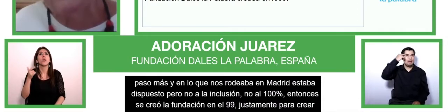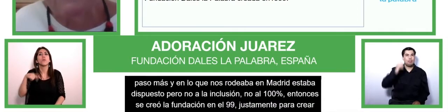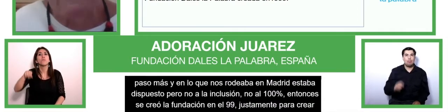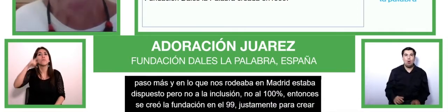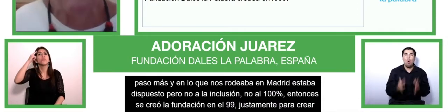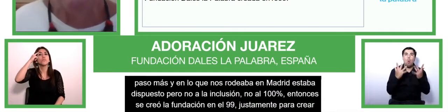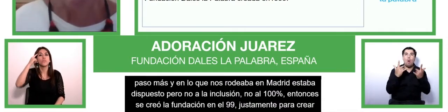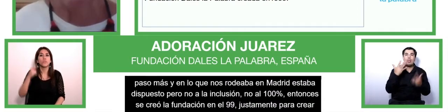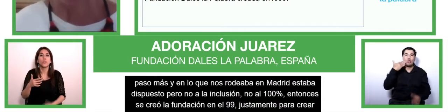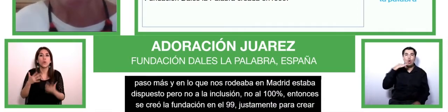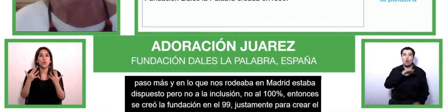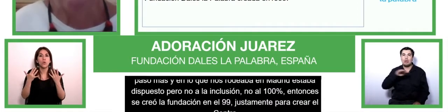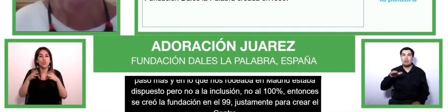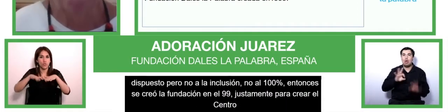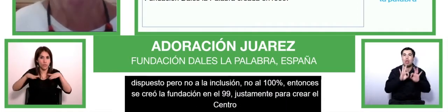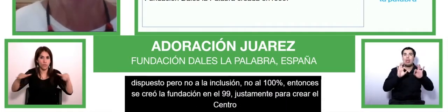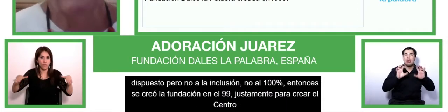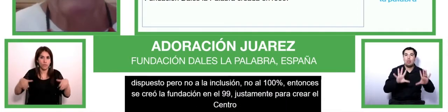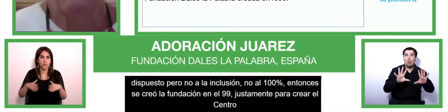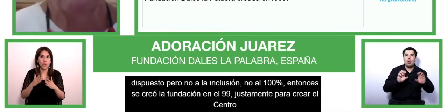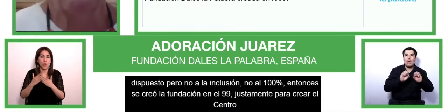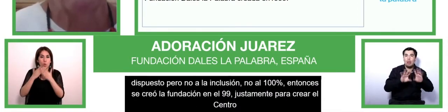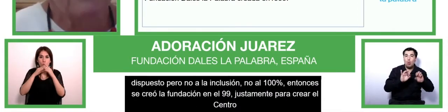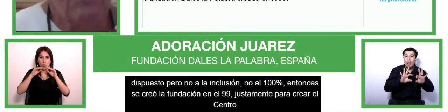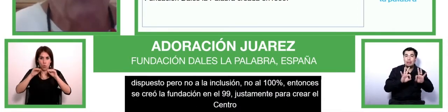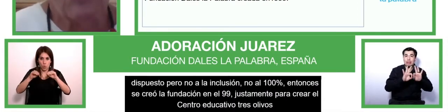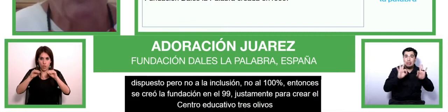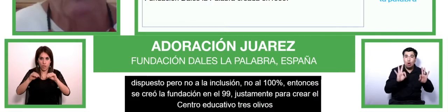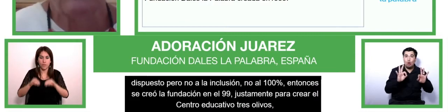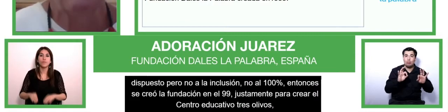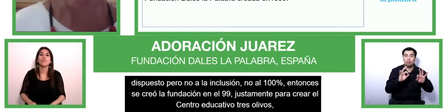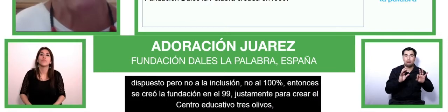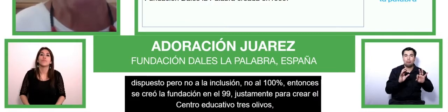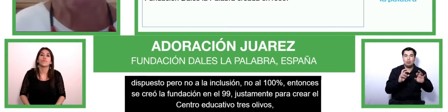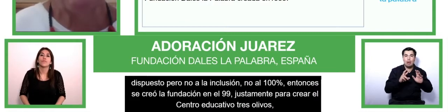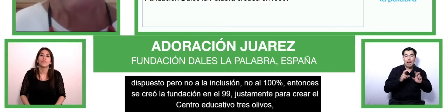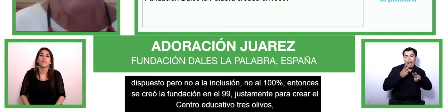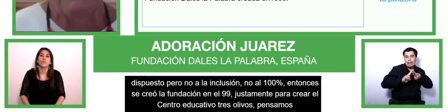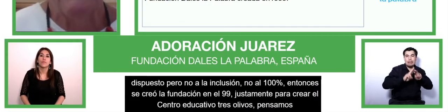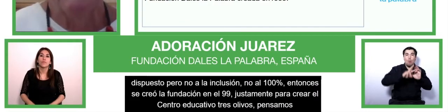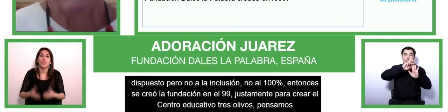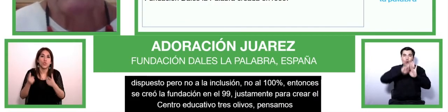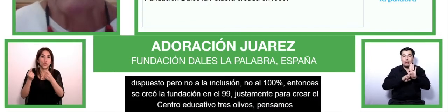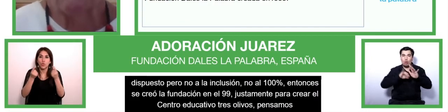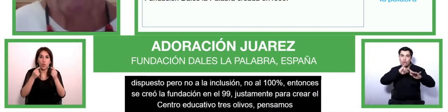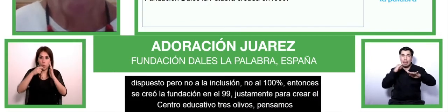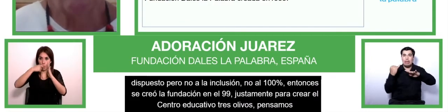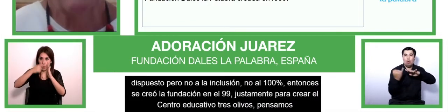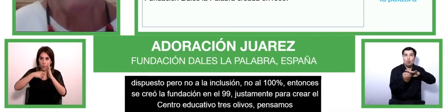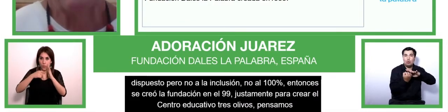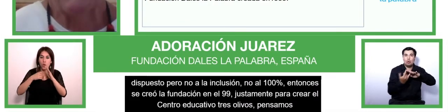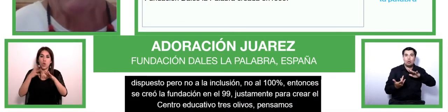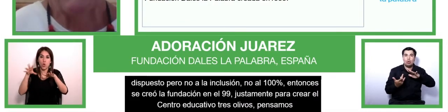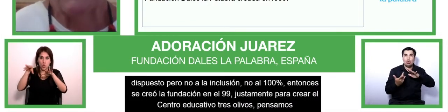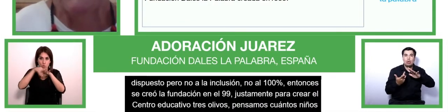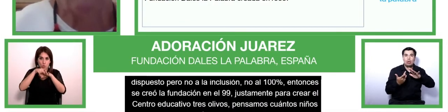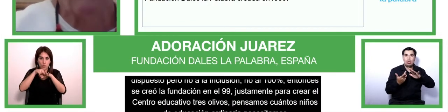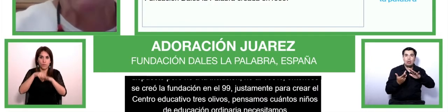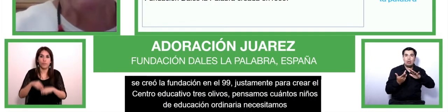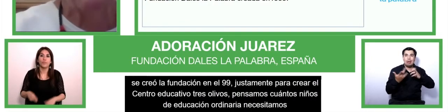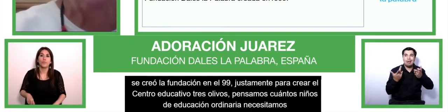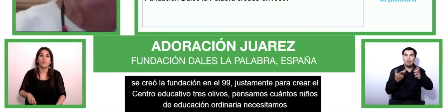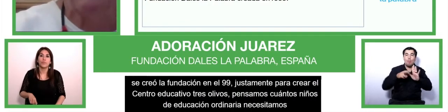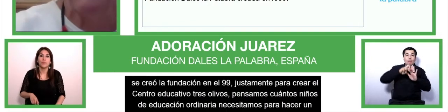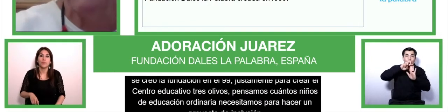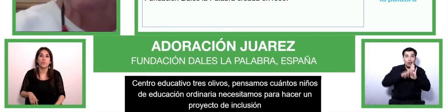ordinaria necesitamos para hacer un proyecto de inclusión y un proyecto que vaya, desde luego, en igualdad